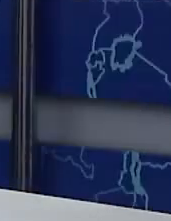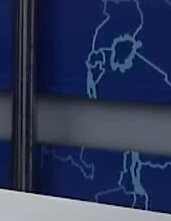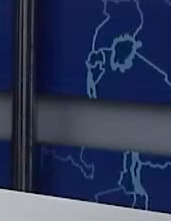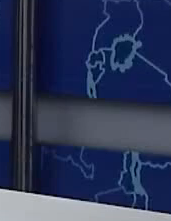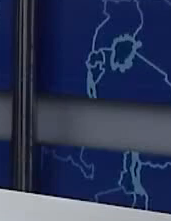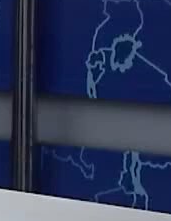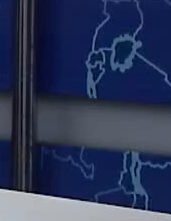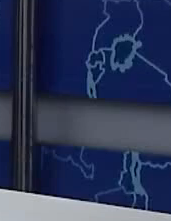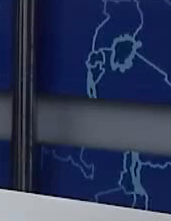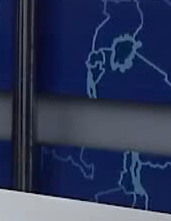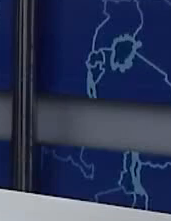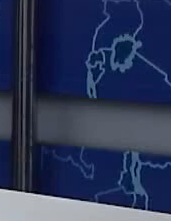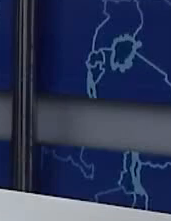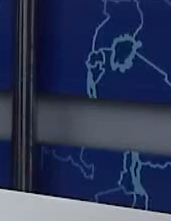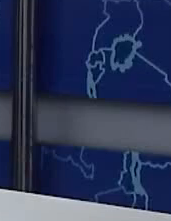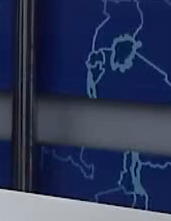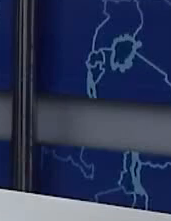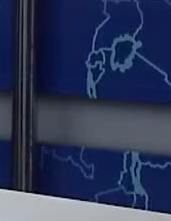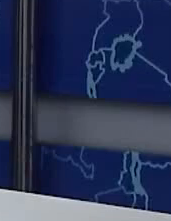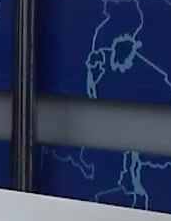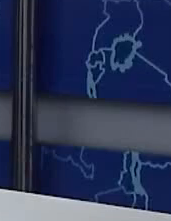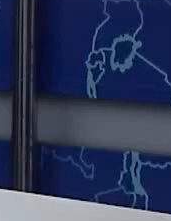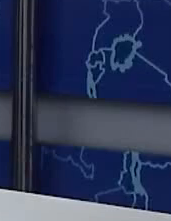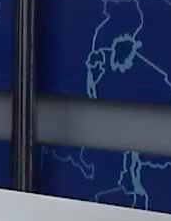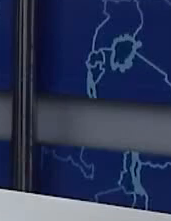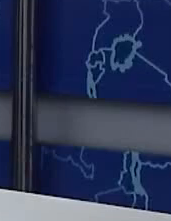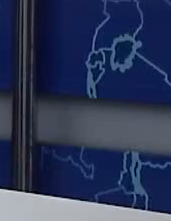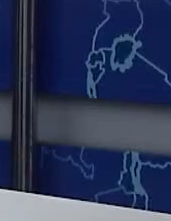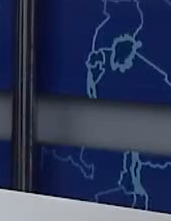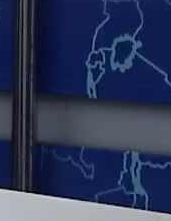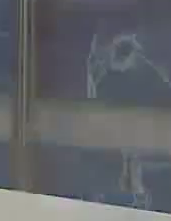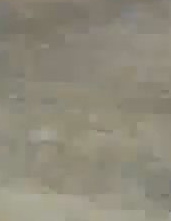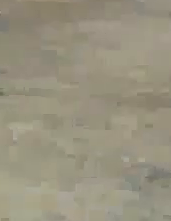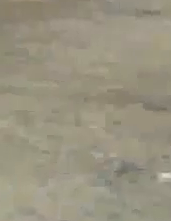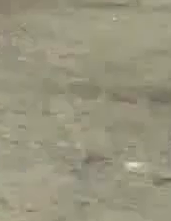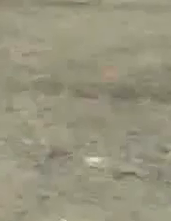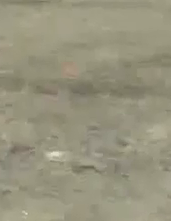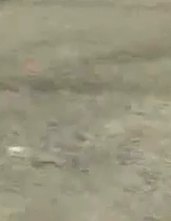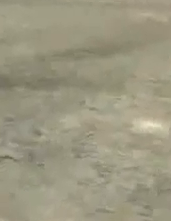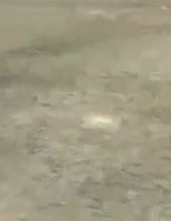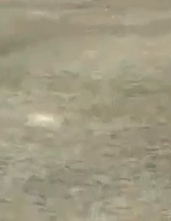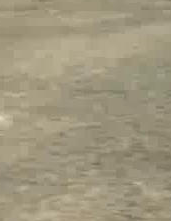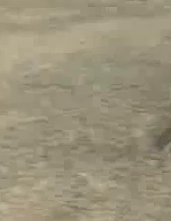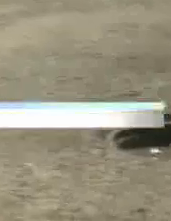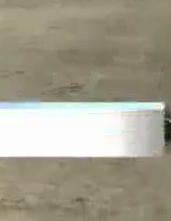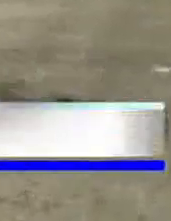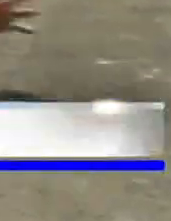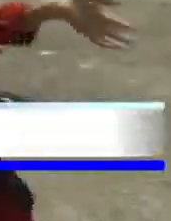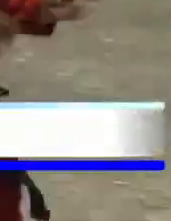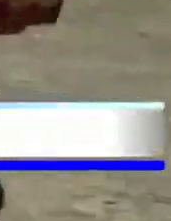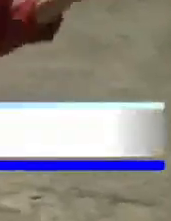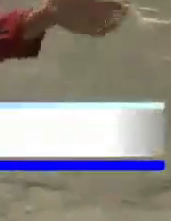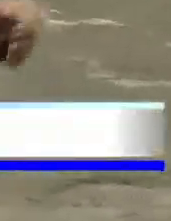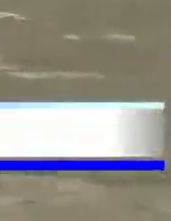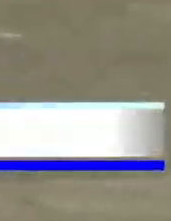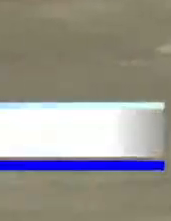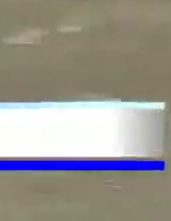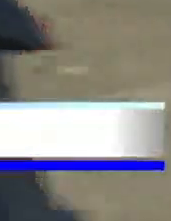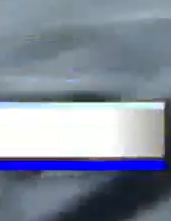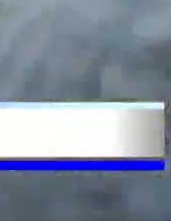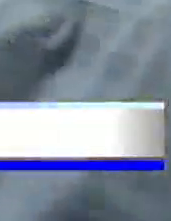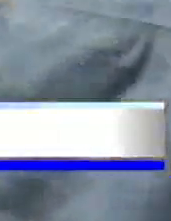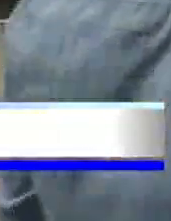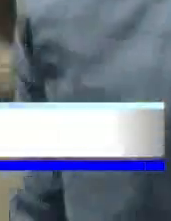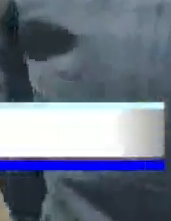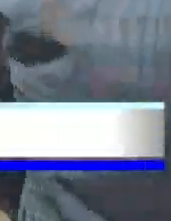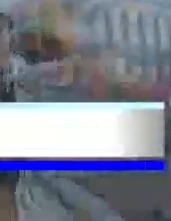del Saratoga buscan la vida a pesar de los contratiempos. Lauren y Giselle están en el Saratoga desde el